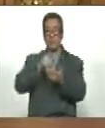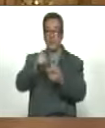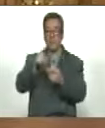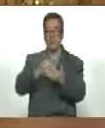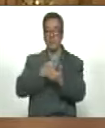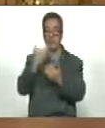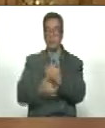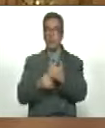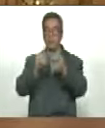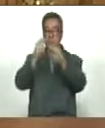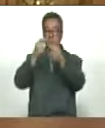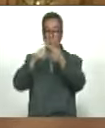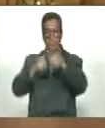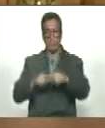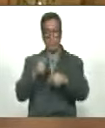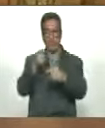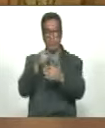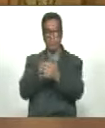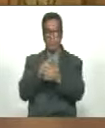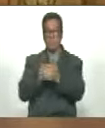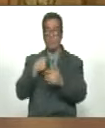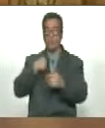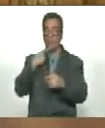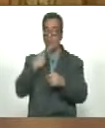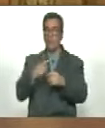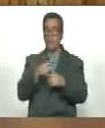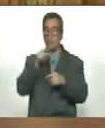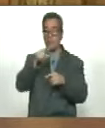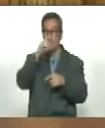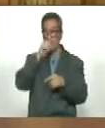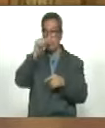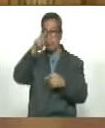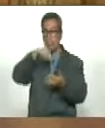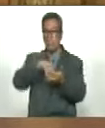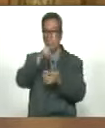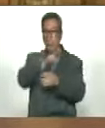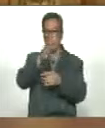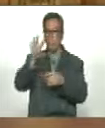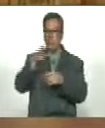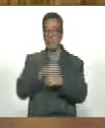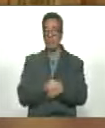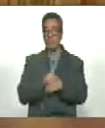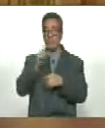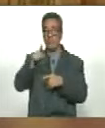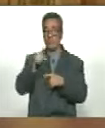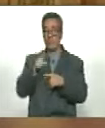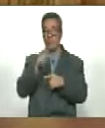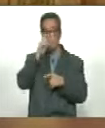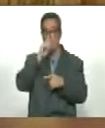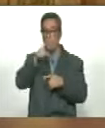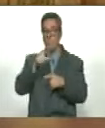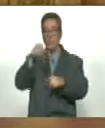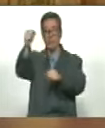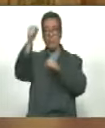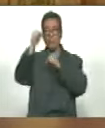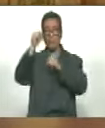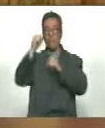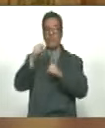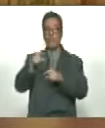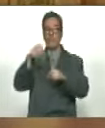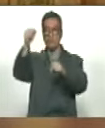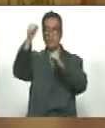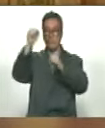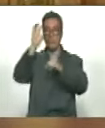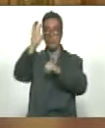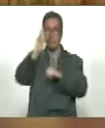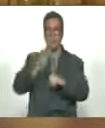este proyecto de presupuesto y decirles que este año 2024 será un año de victorias. ¡Que viva